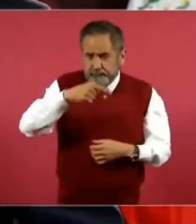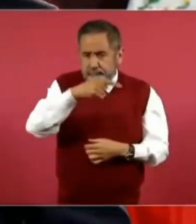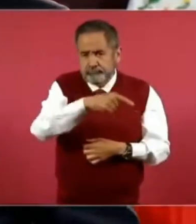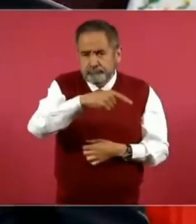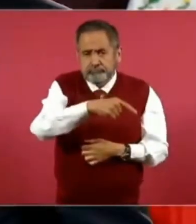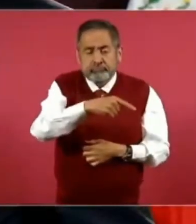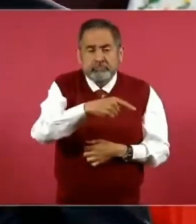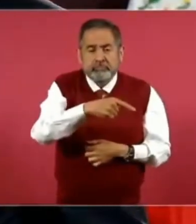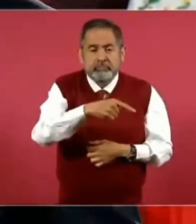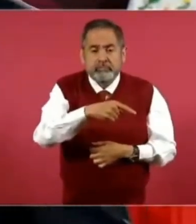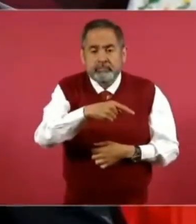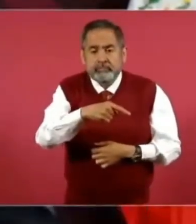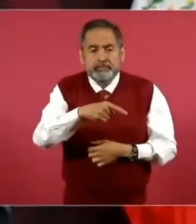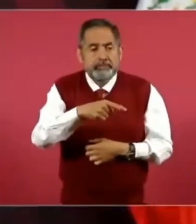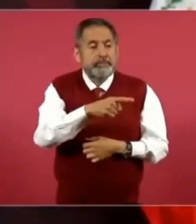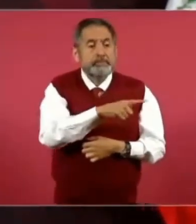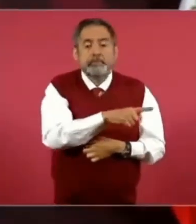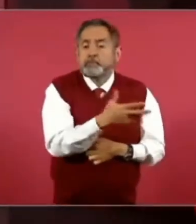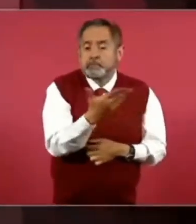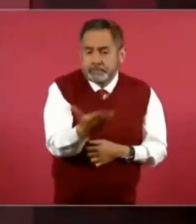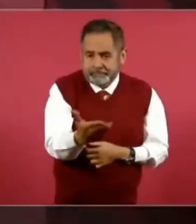y le pidieron